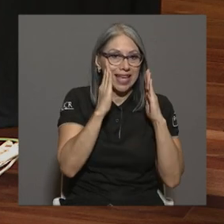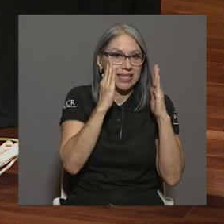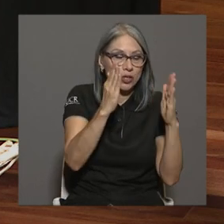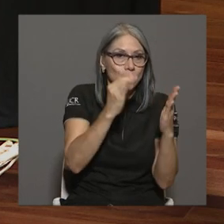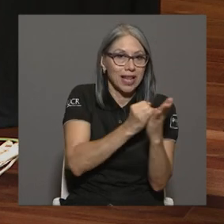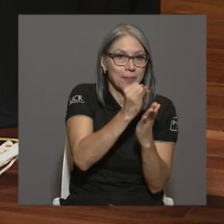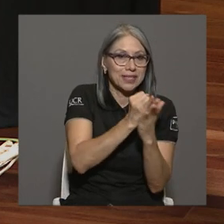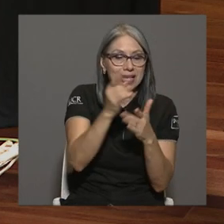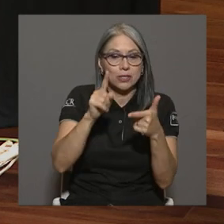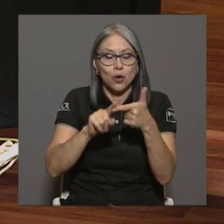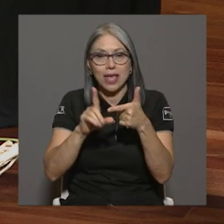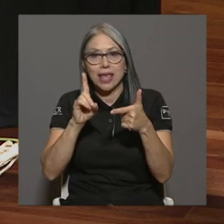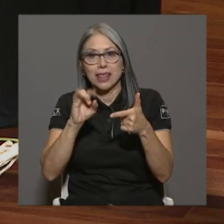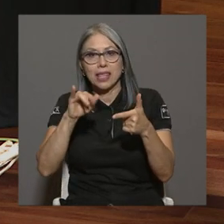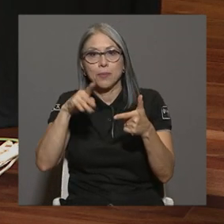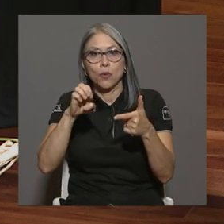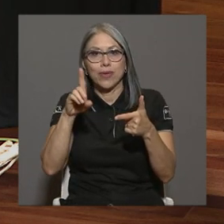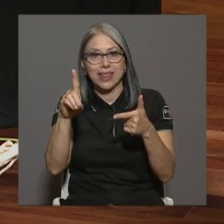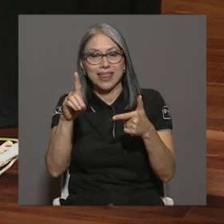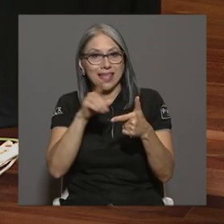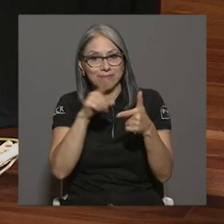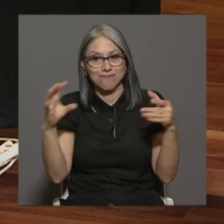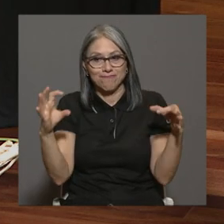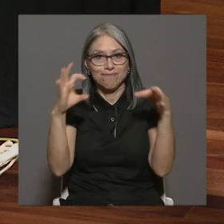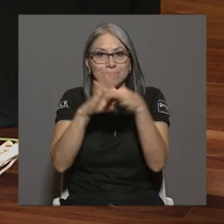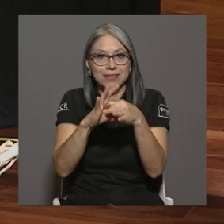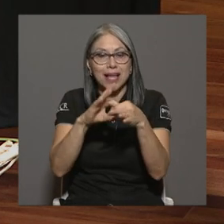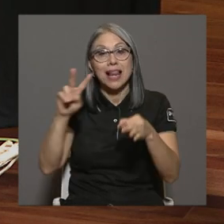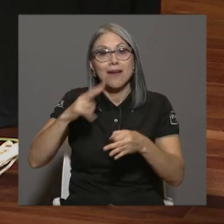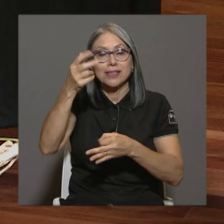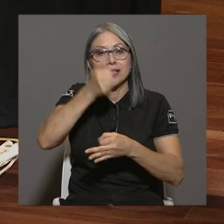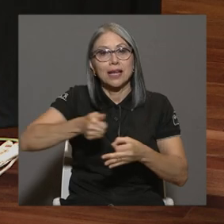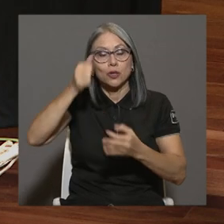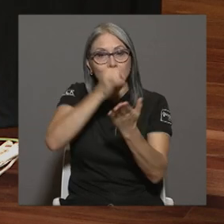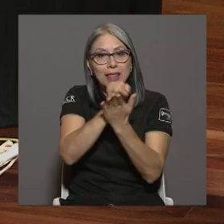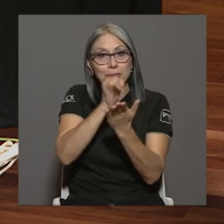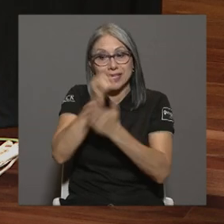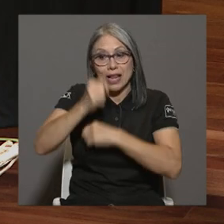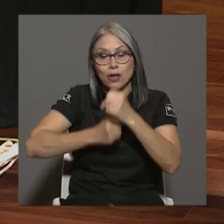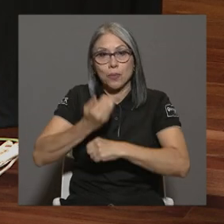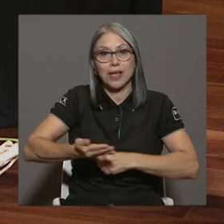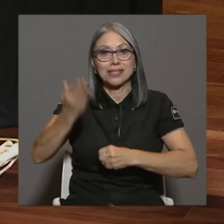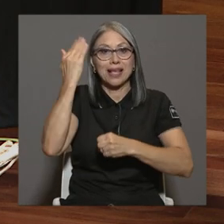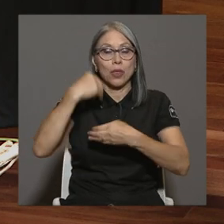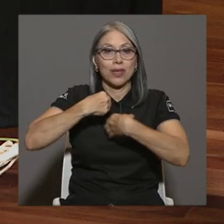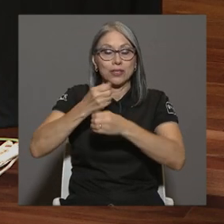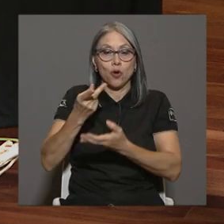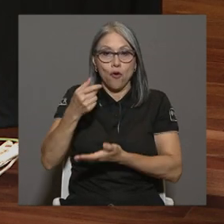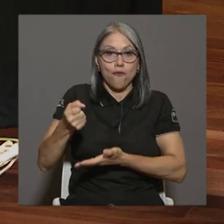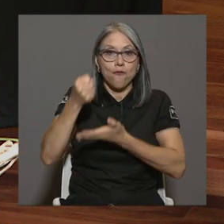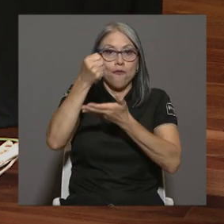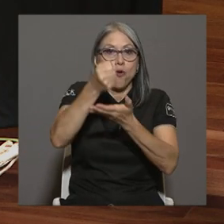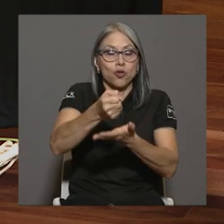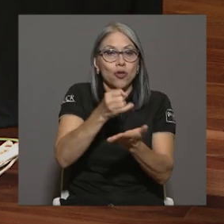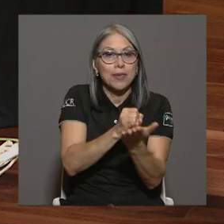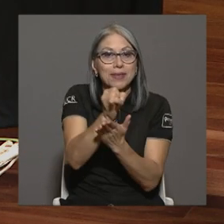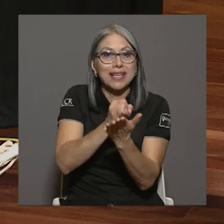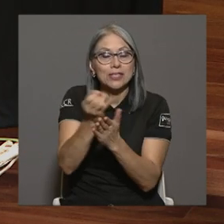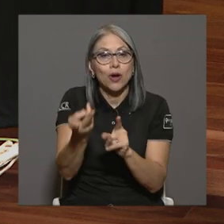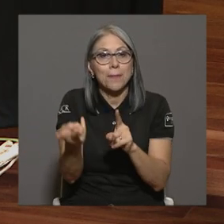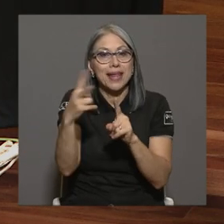y DIPROBIT, la Vicerrectoría de Investigación creó en el 2023 el Fondo de Investigación Aplicada y